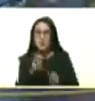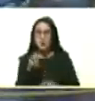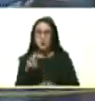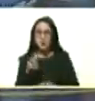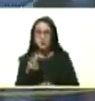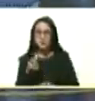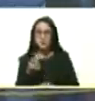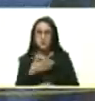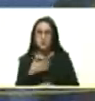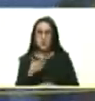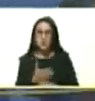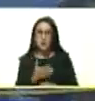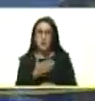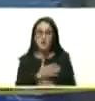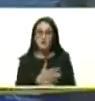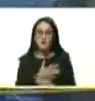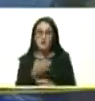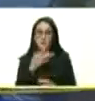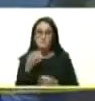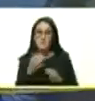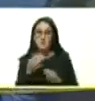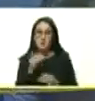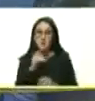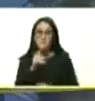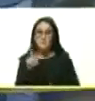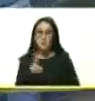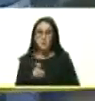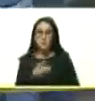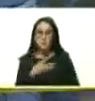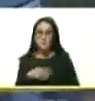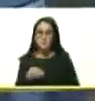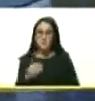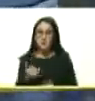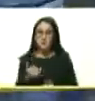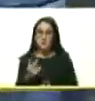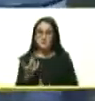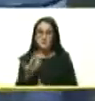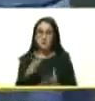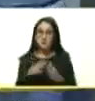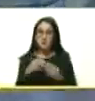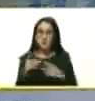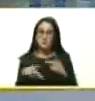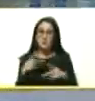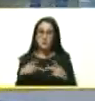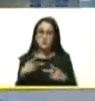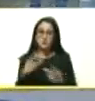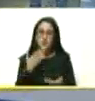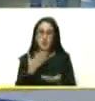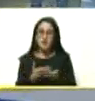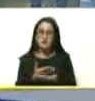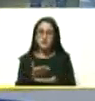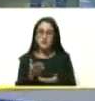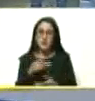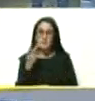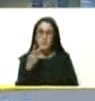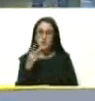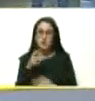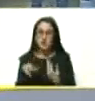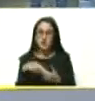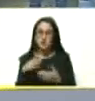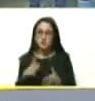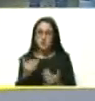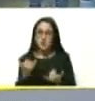quiero, antes de explicar, si tiene alguna pregunta, presidente, además, bueno, todo este proceso que gracias a usted y a las políticas